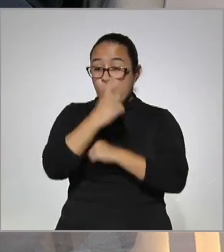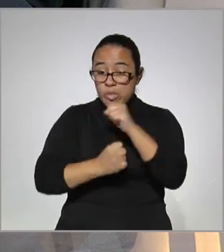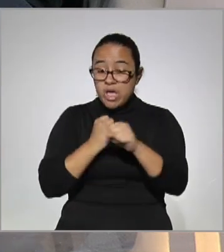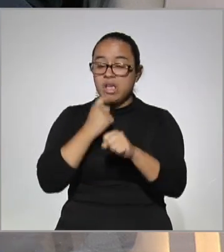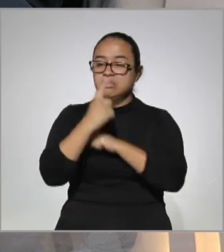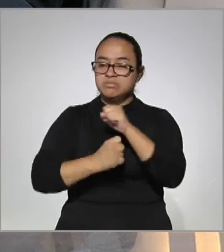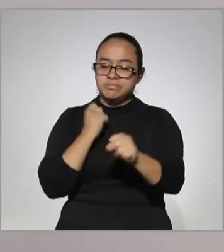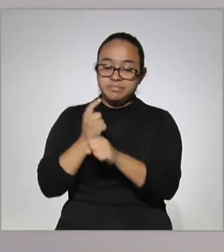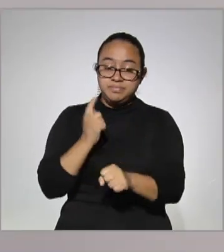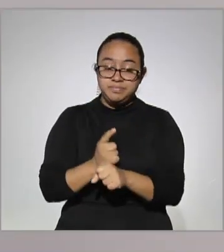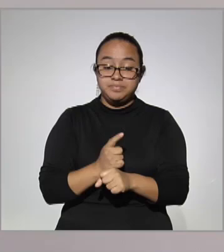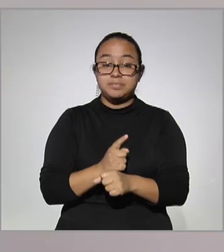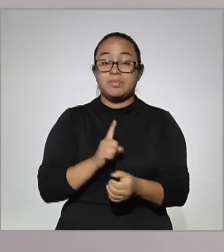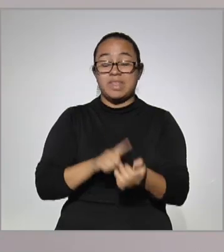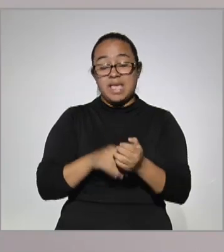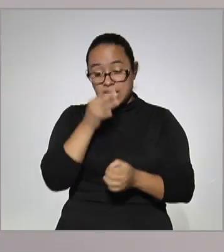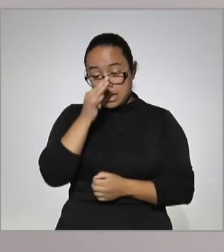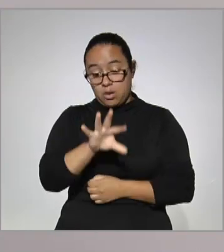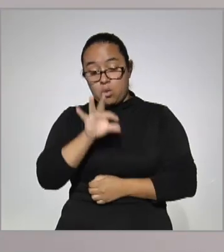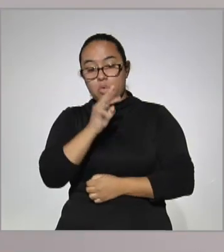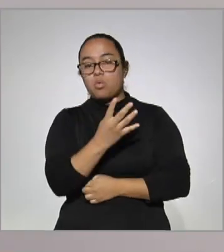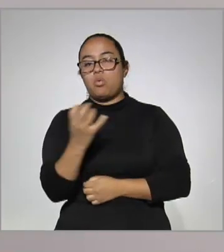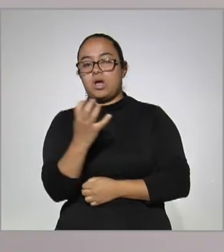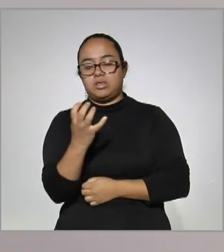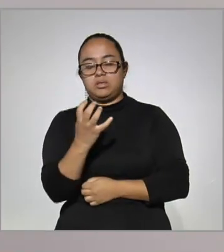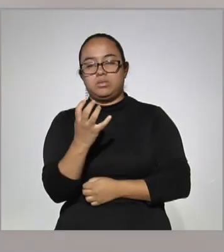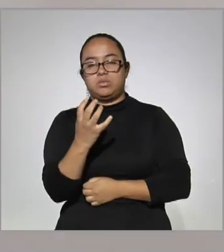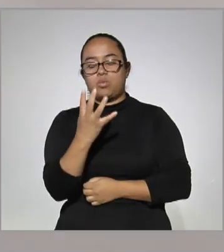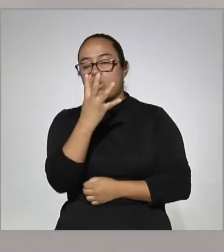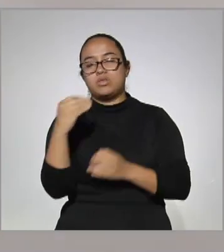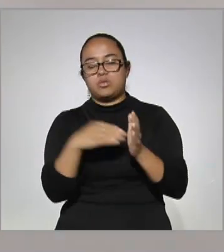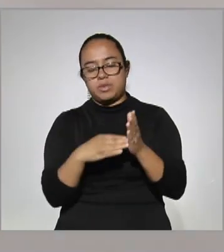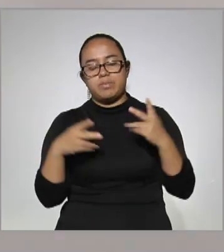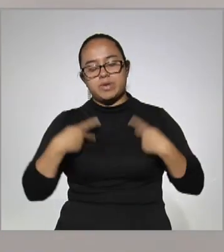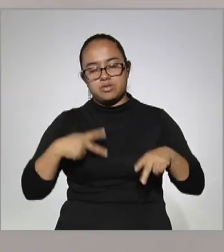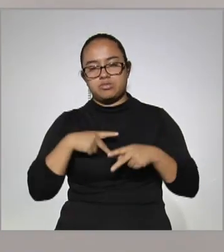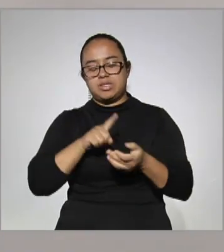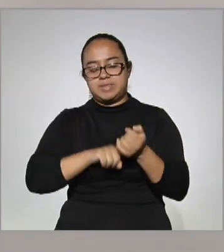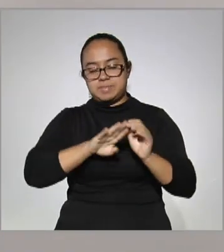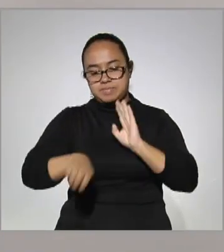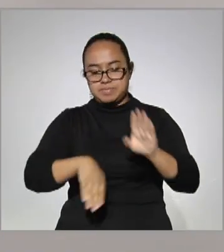de estos casi 4,000 van a fallecer. Si hacemos